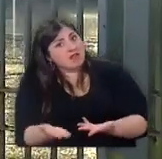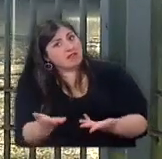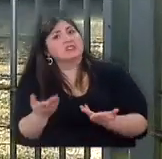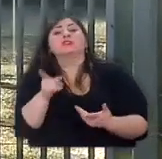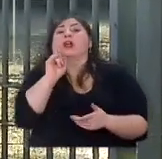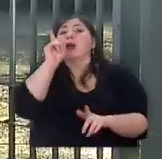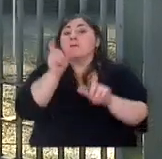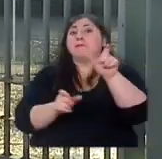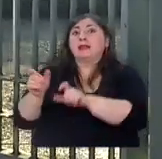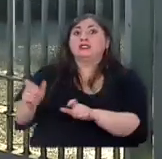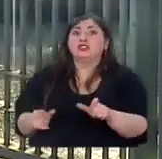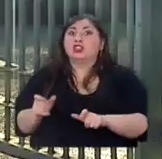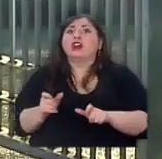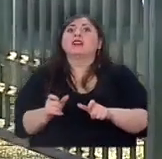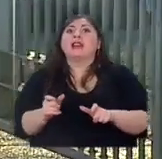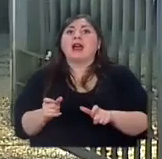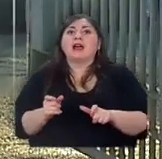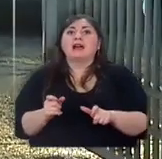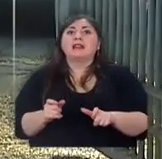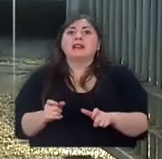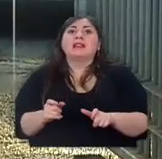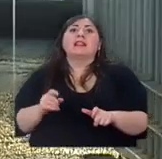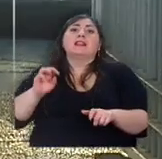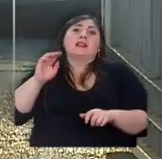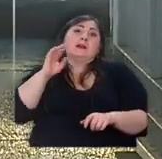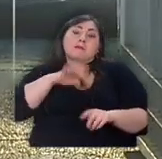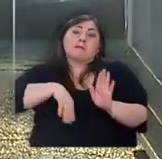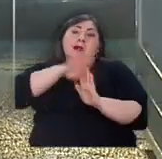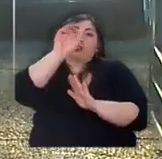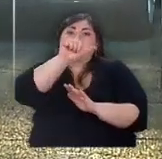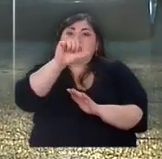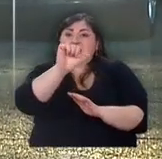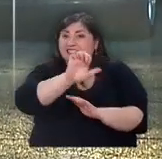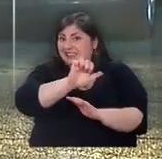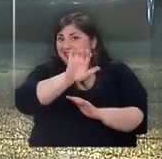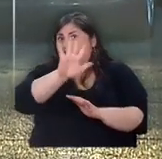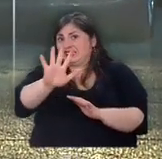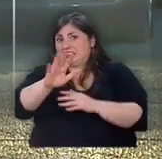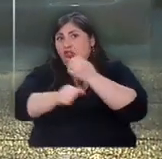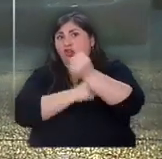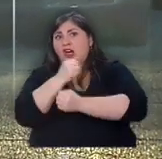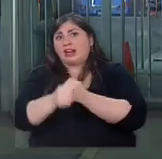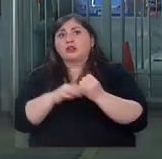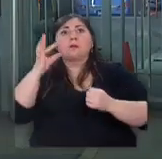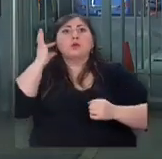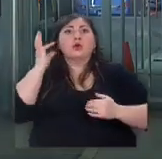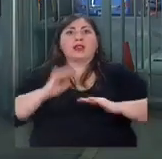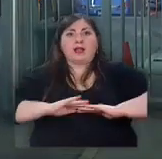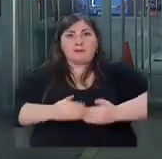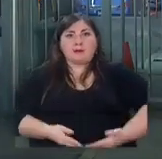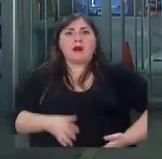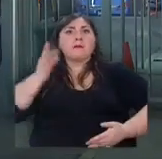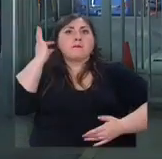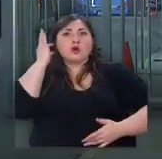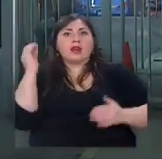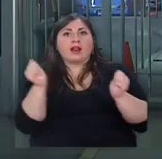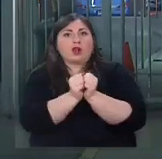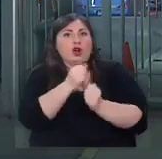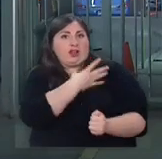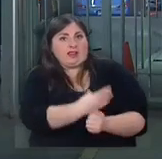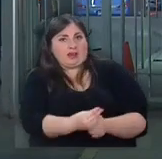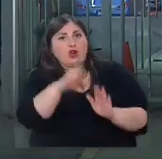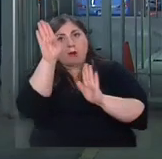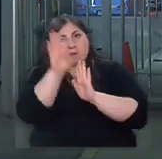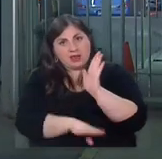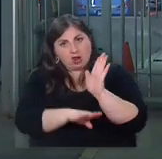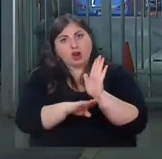la población penal de tercera edad, mayores de 65 años, mujeres embarazadas, mujeres con hijos